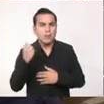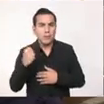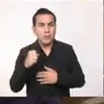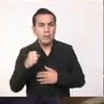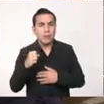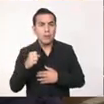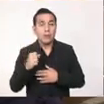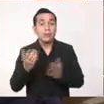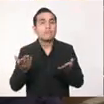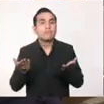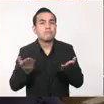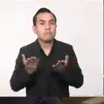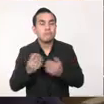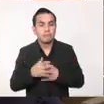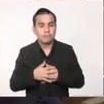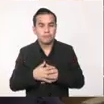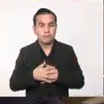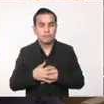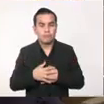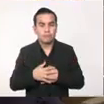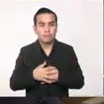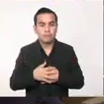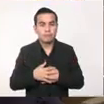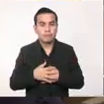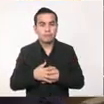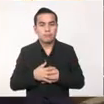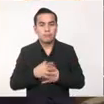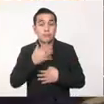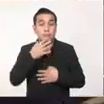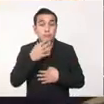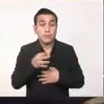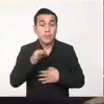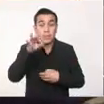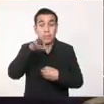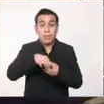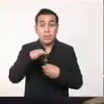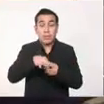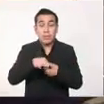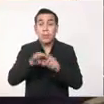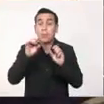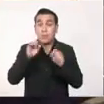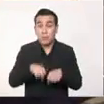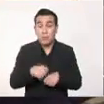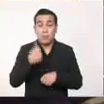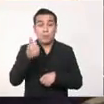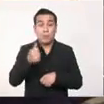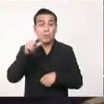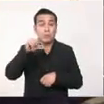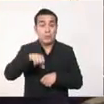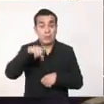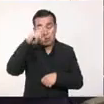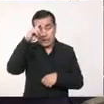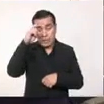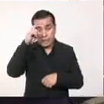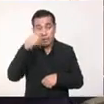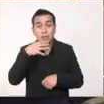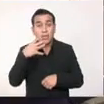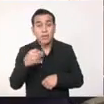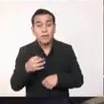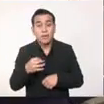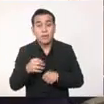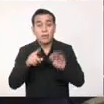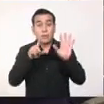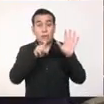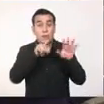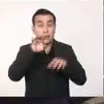2 veces, y las elecciones tienen consecuencias. Una abrumadora mayoría como esa, que no